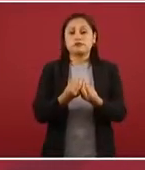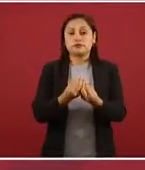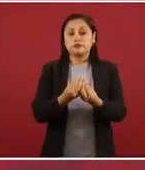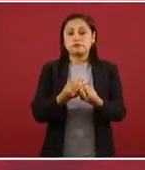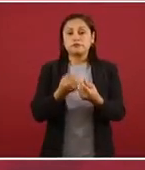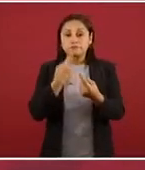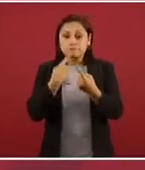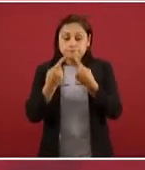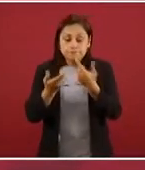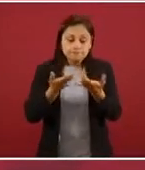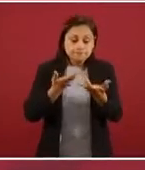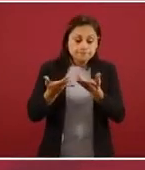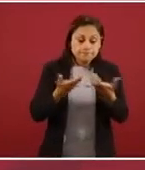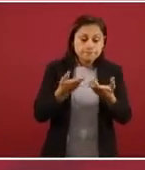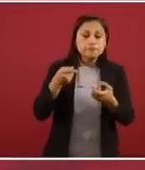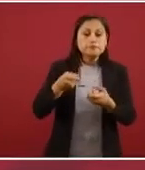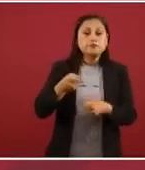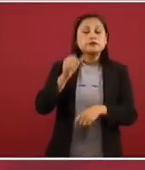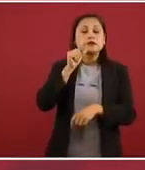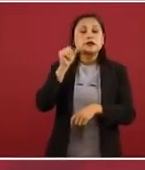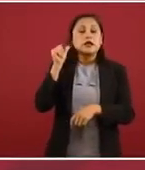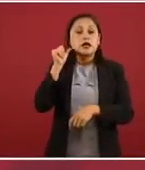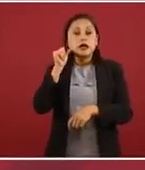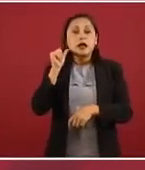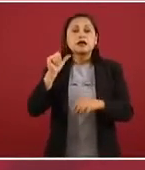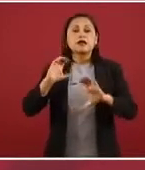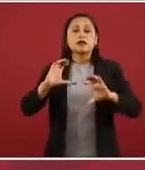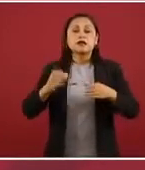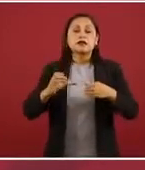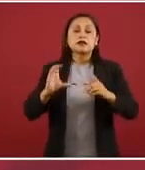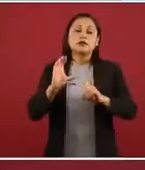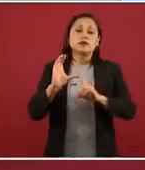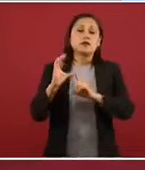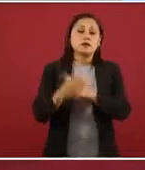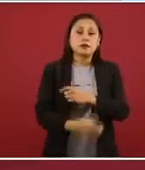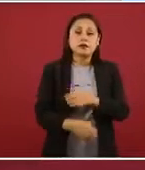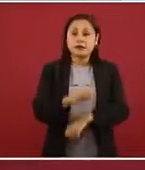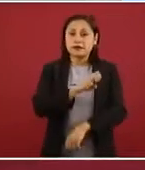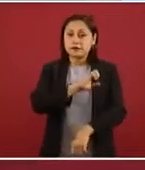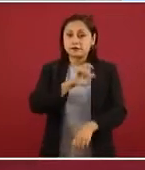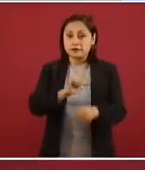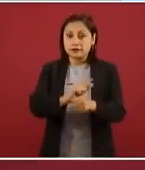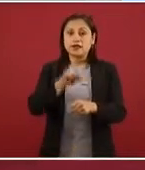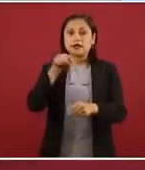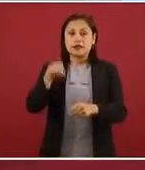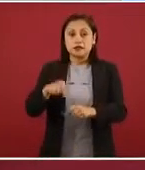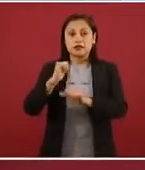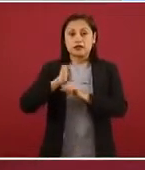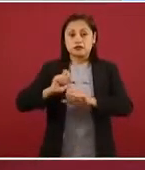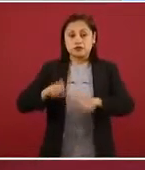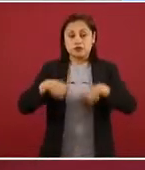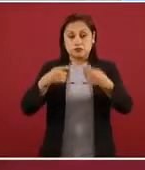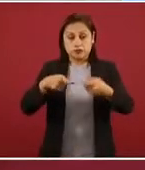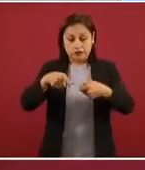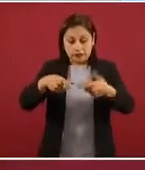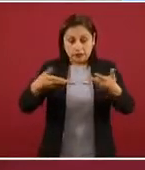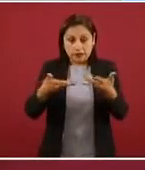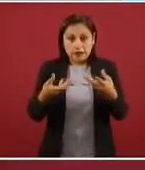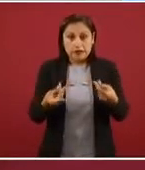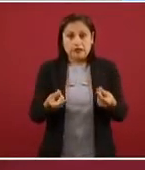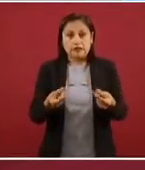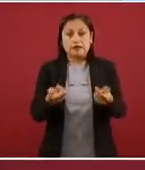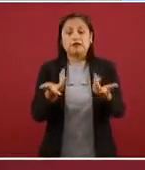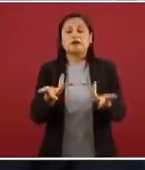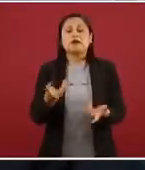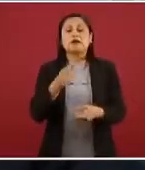y se creó un comité especial para resolver esto, porque no queremos que se nos pase más